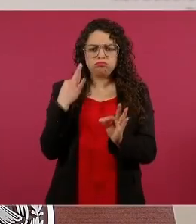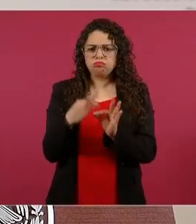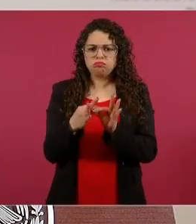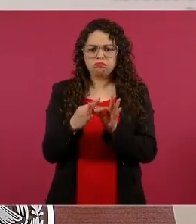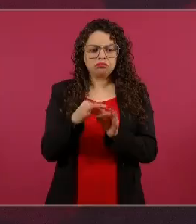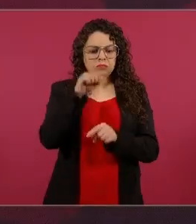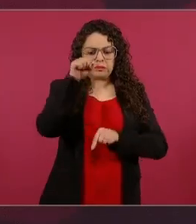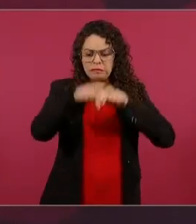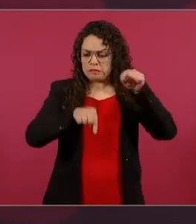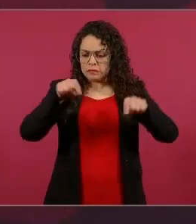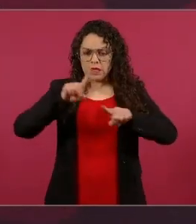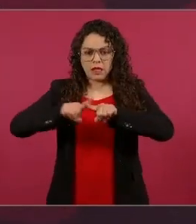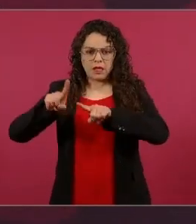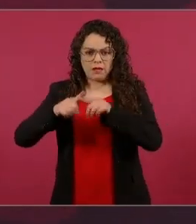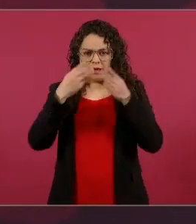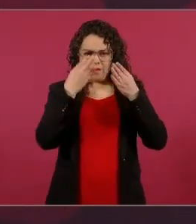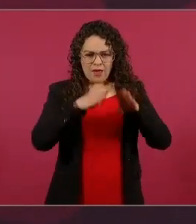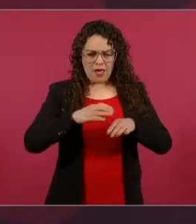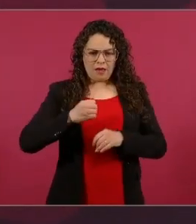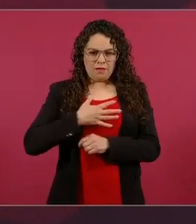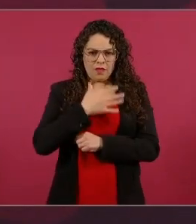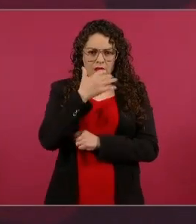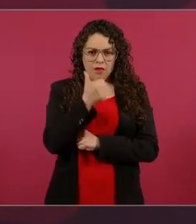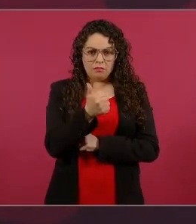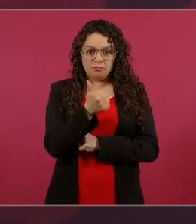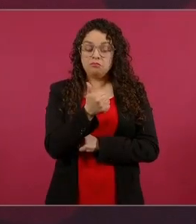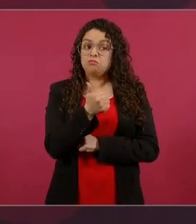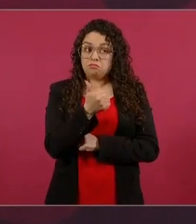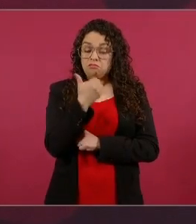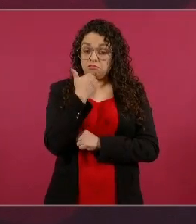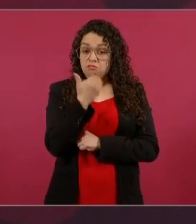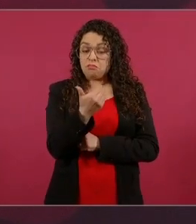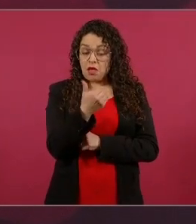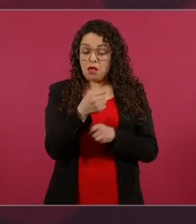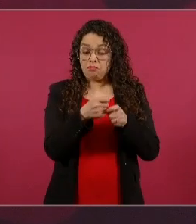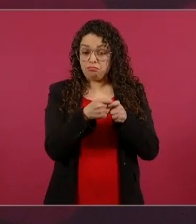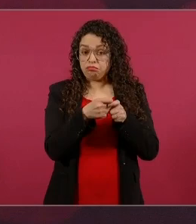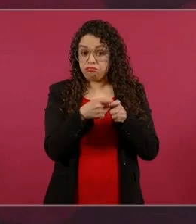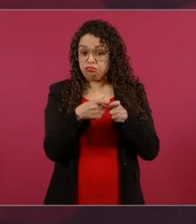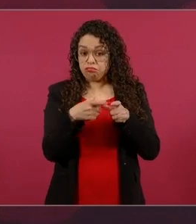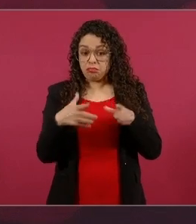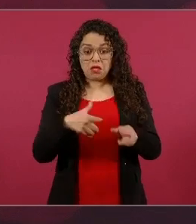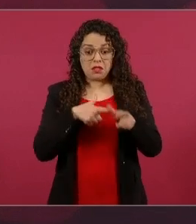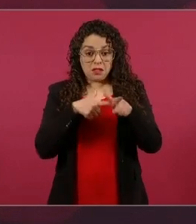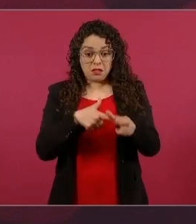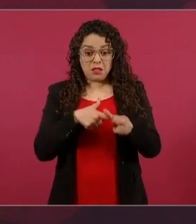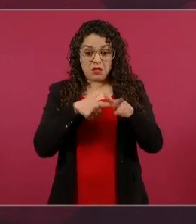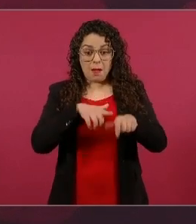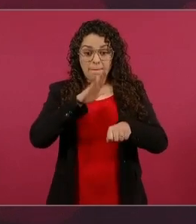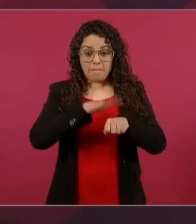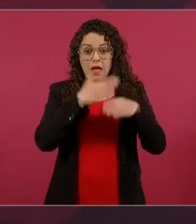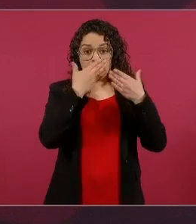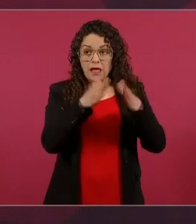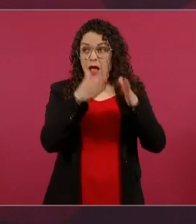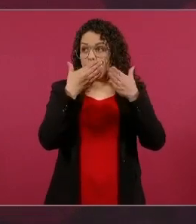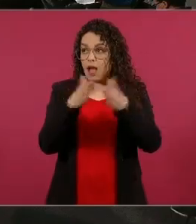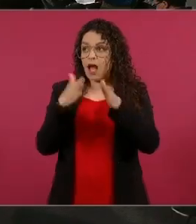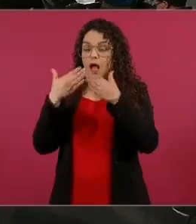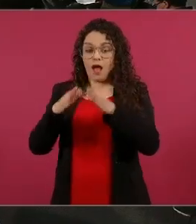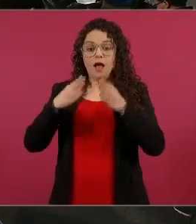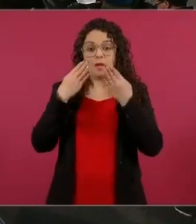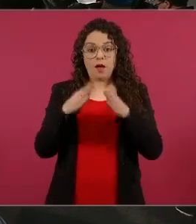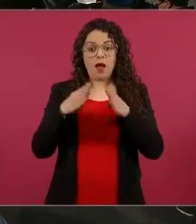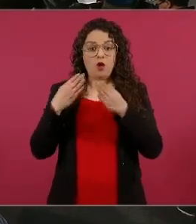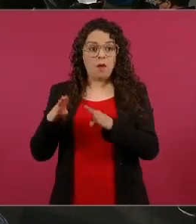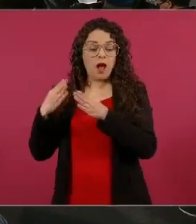bienestar como aquí se ha informado ha crecido de manera importante y se siguen eh aperturando nuevas sucursales Ya entrando